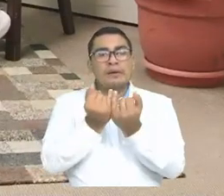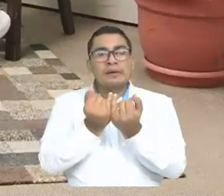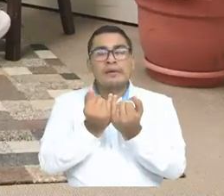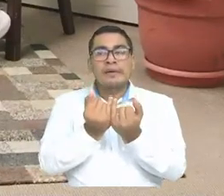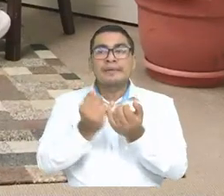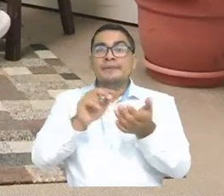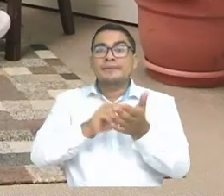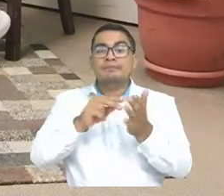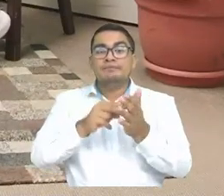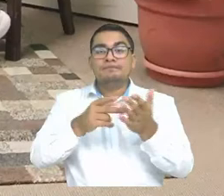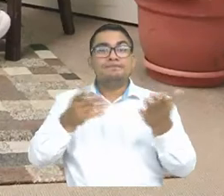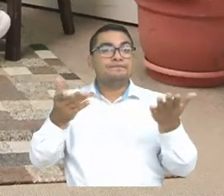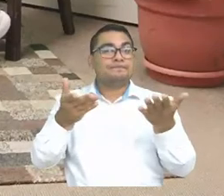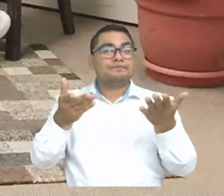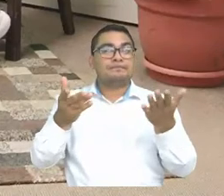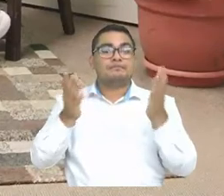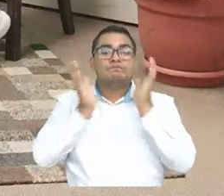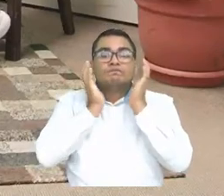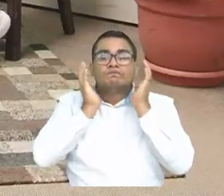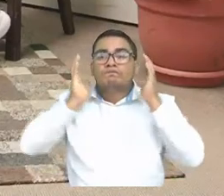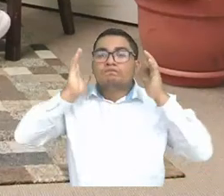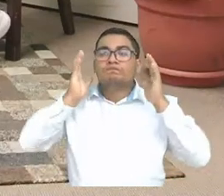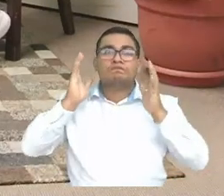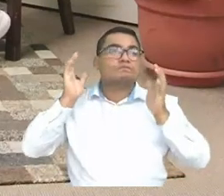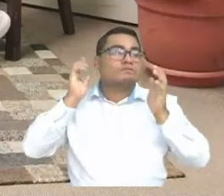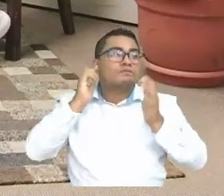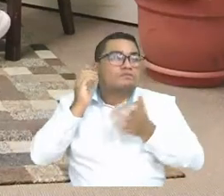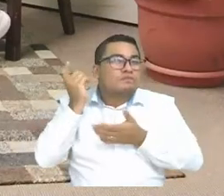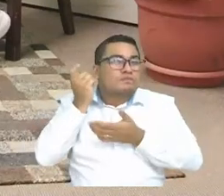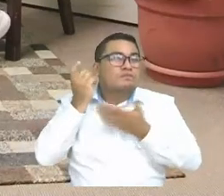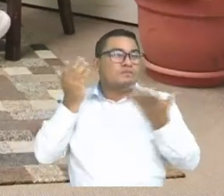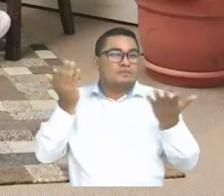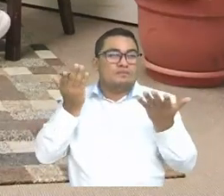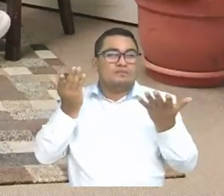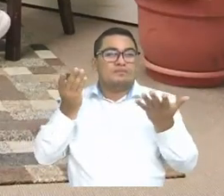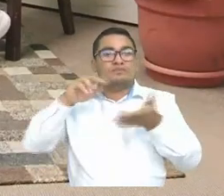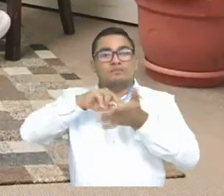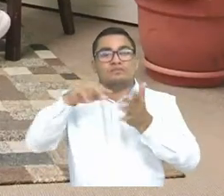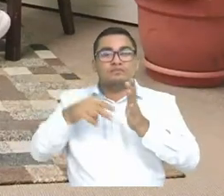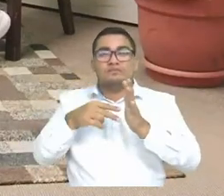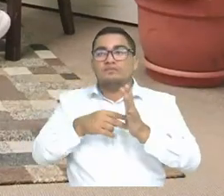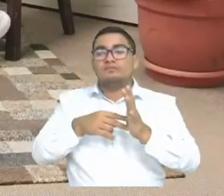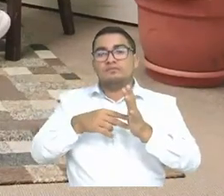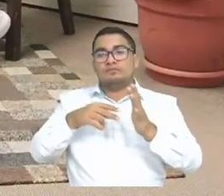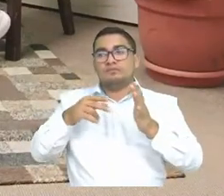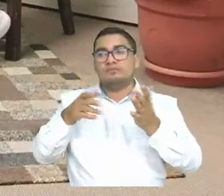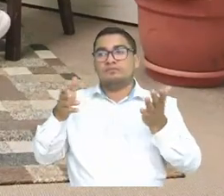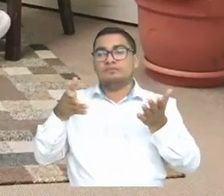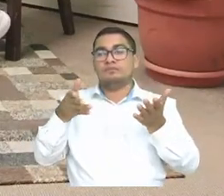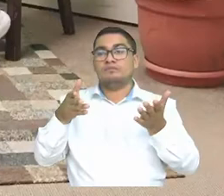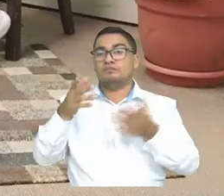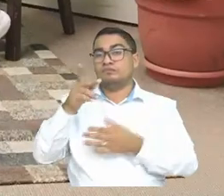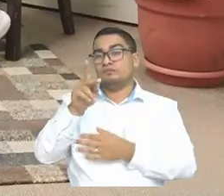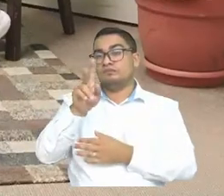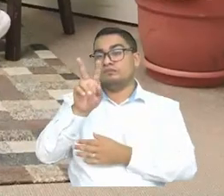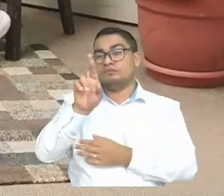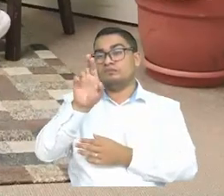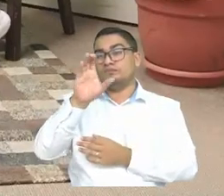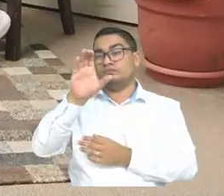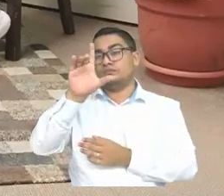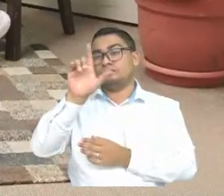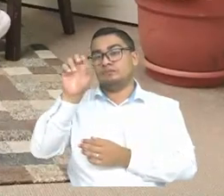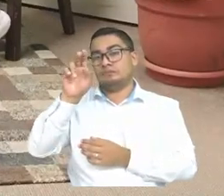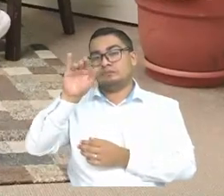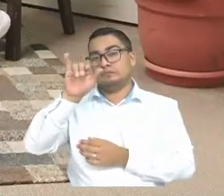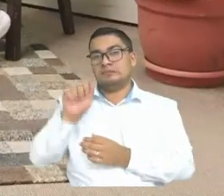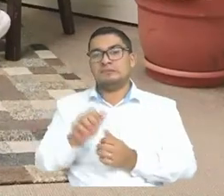del hinchazón, de los zumbidos en el oído, que también estos son signos de preeclampsia. Correcto. Hinchazón en el cuerpo.